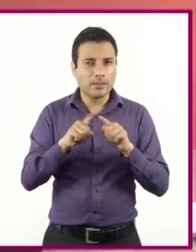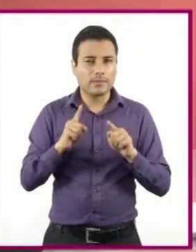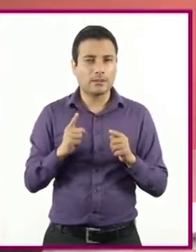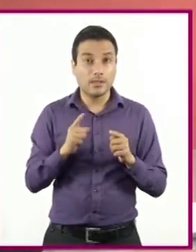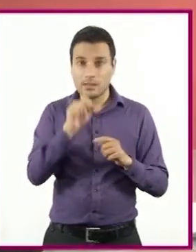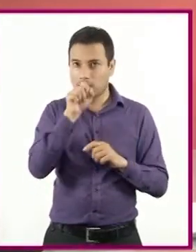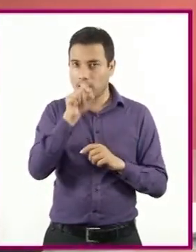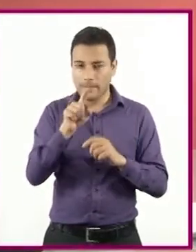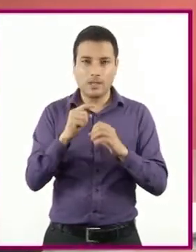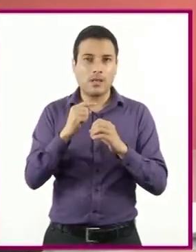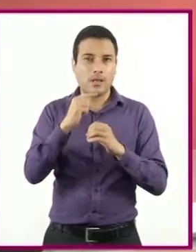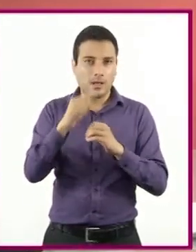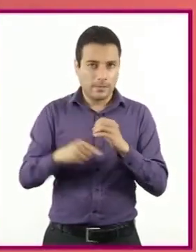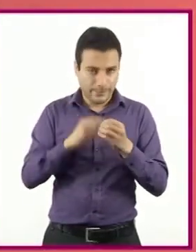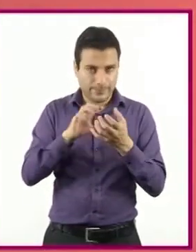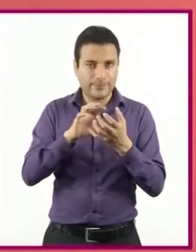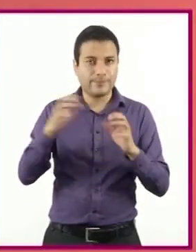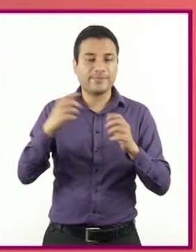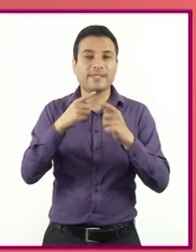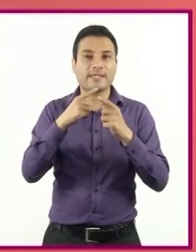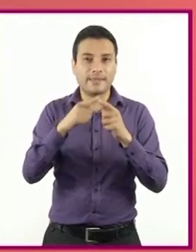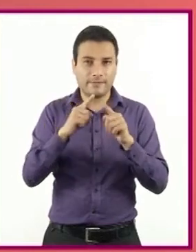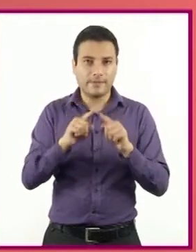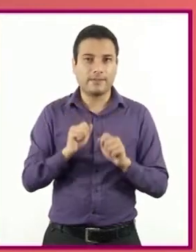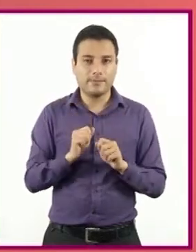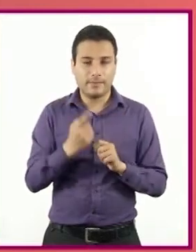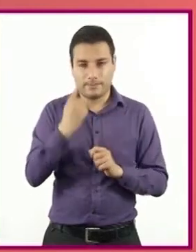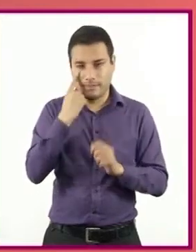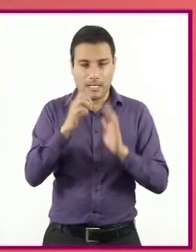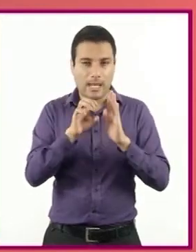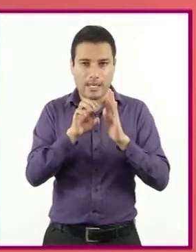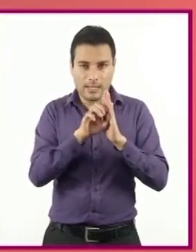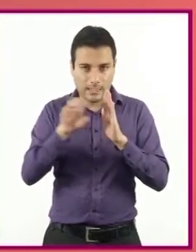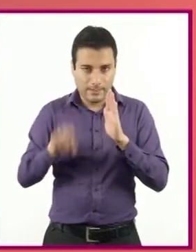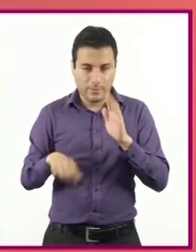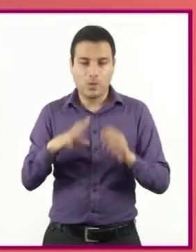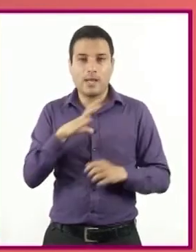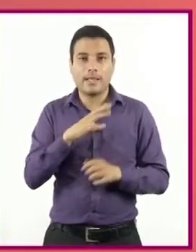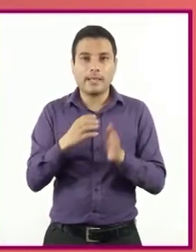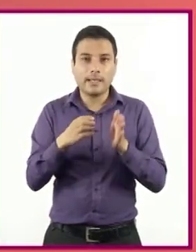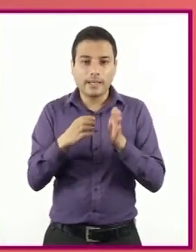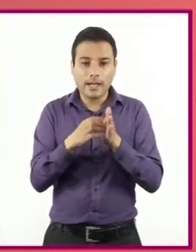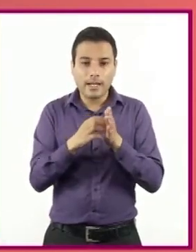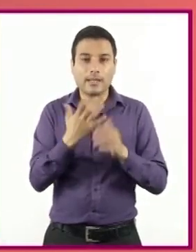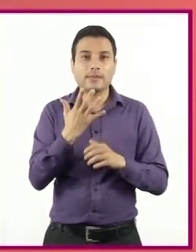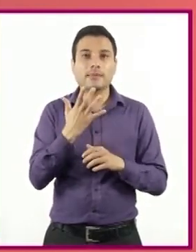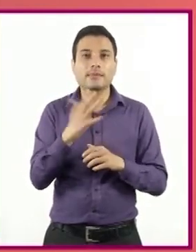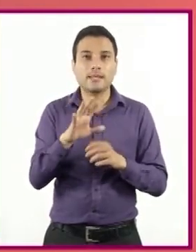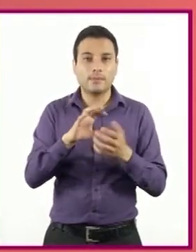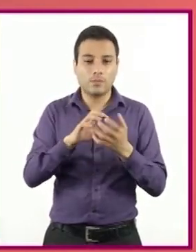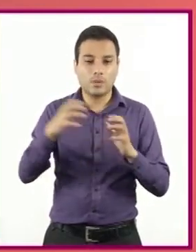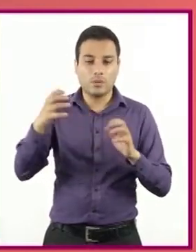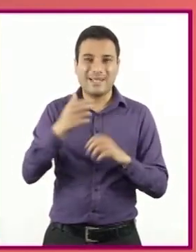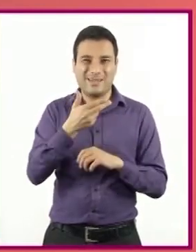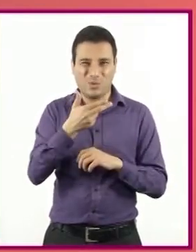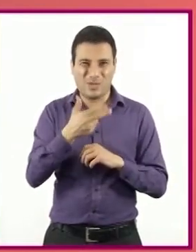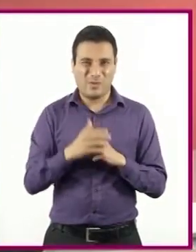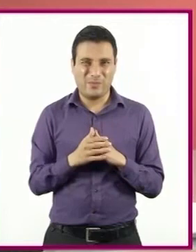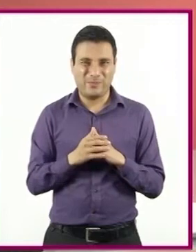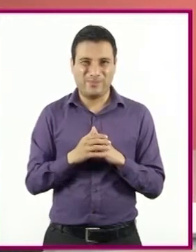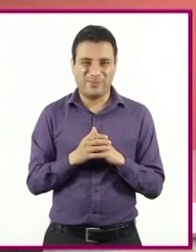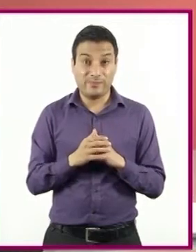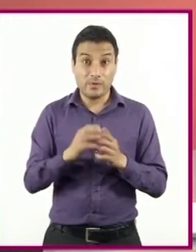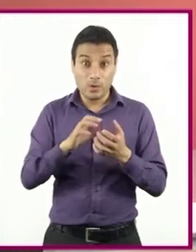los átomos y las moléculas. Ahora imaginen que tenemos una caja con 10 moléculas de hidrógeno, es decir,